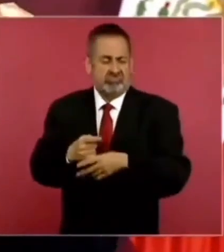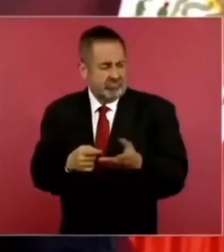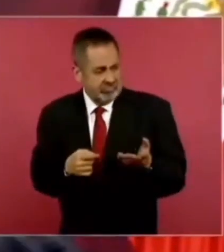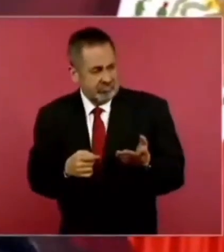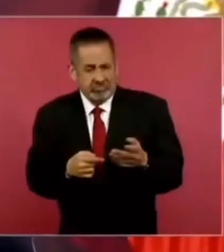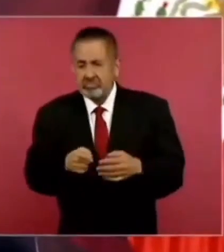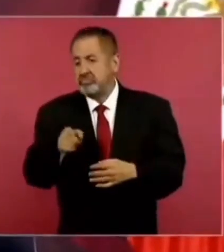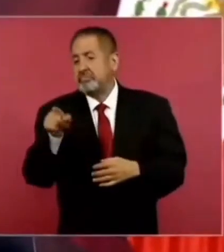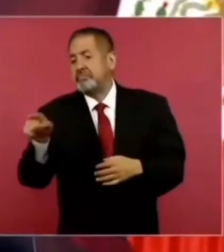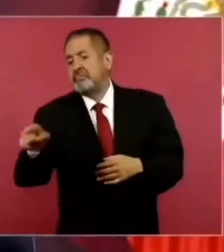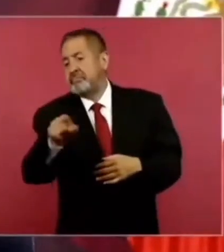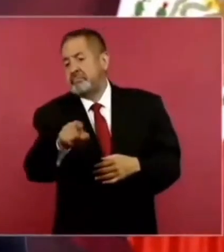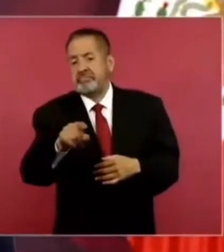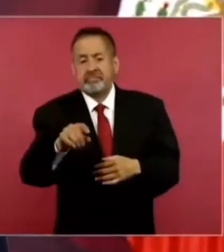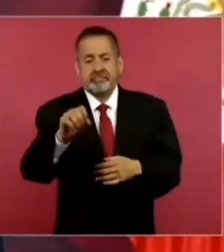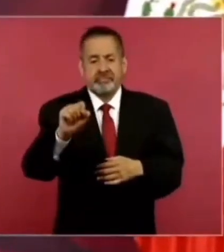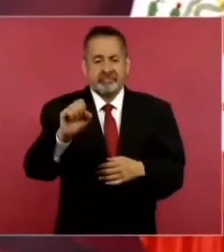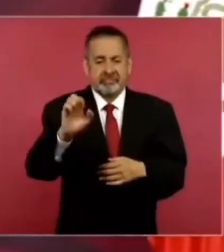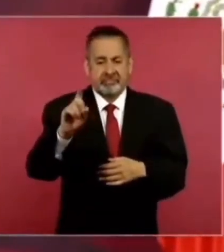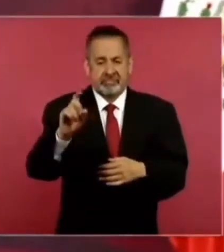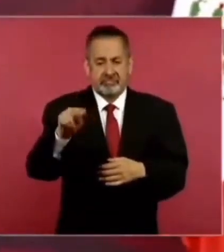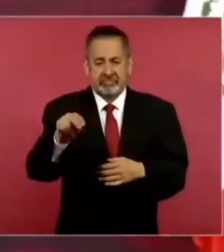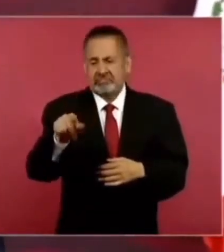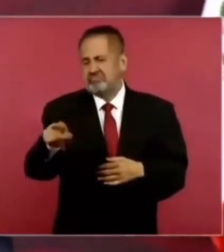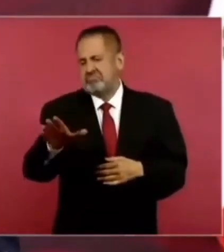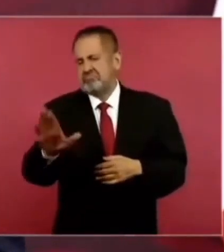elementos de la Secretaría de la Defensa,